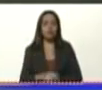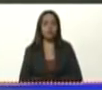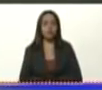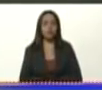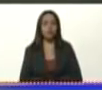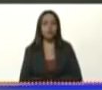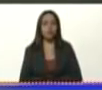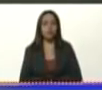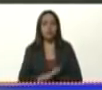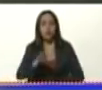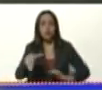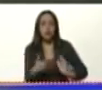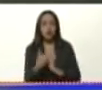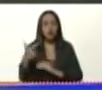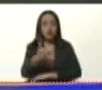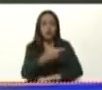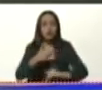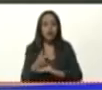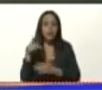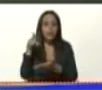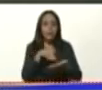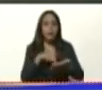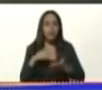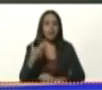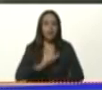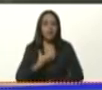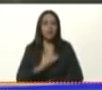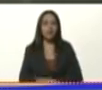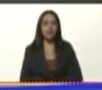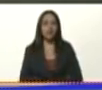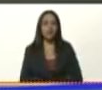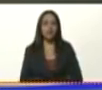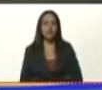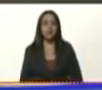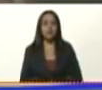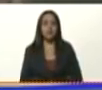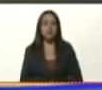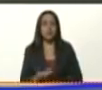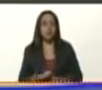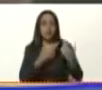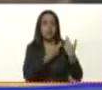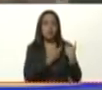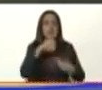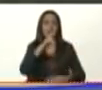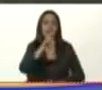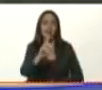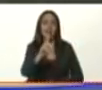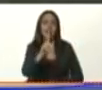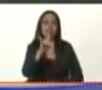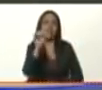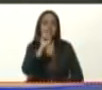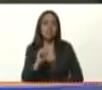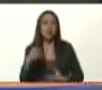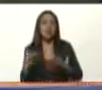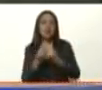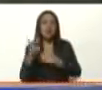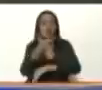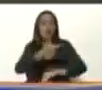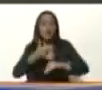los gobernadores presentes, alcaldes, comandantes de Red y Sodi, que están también presentes con los gobernadores allí.